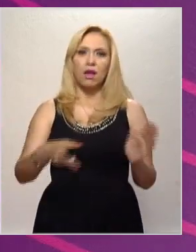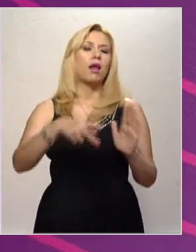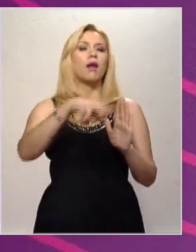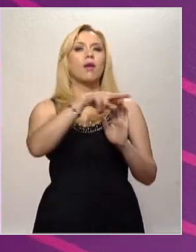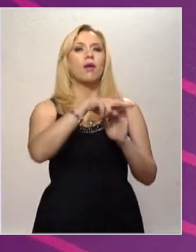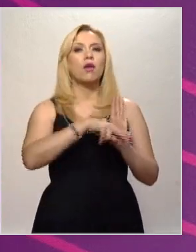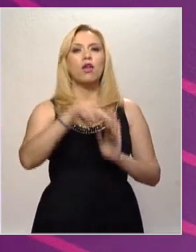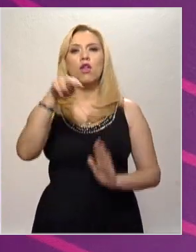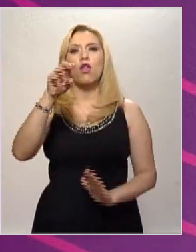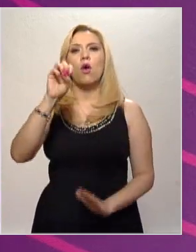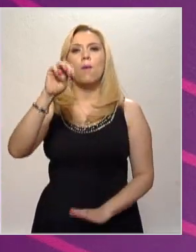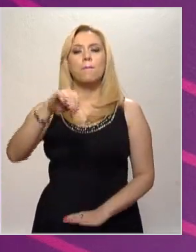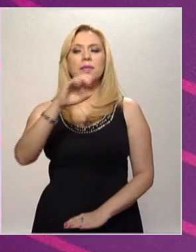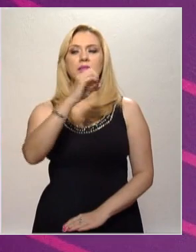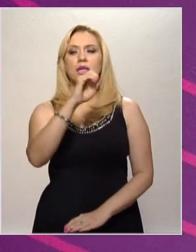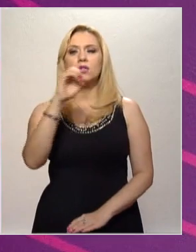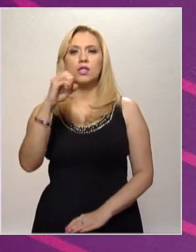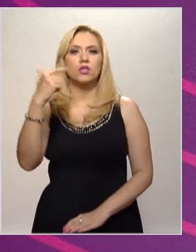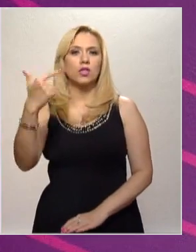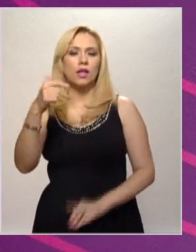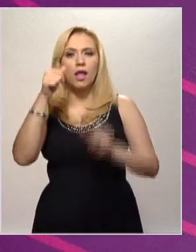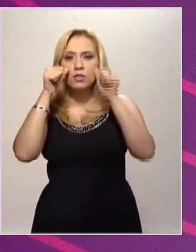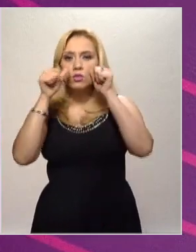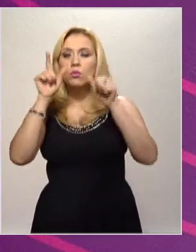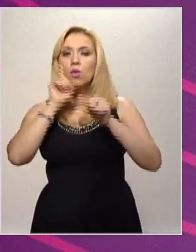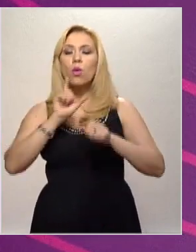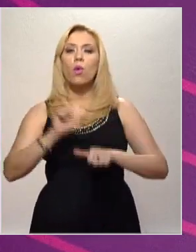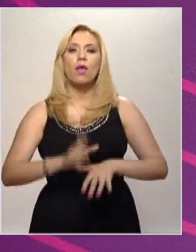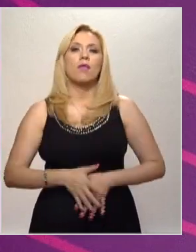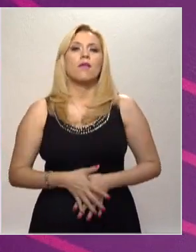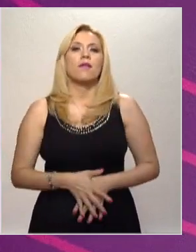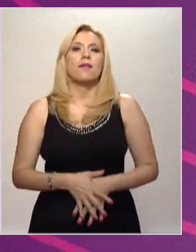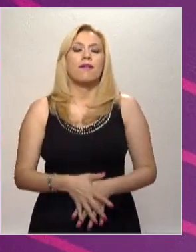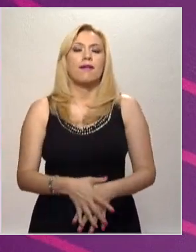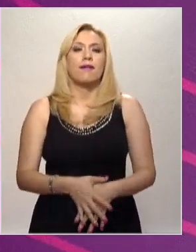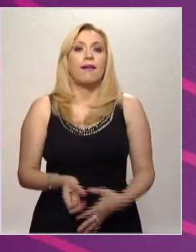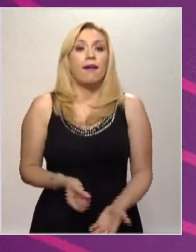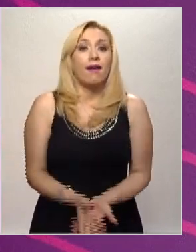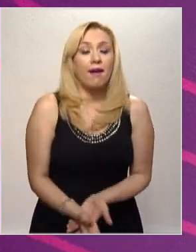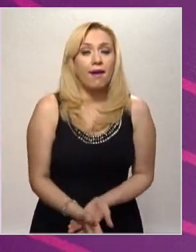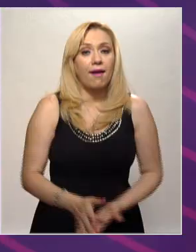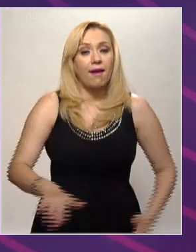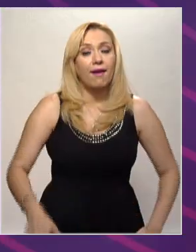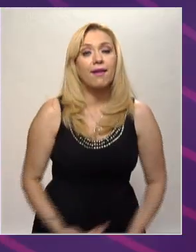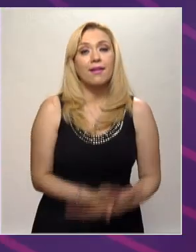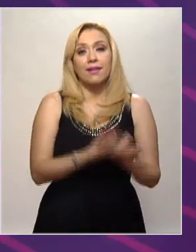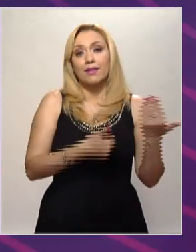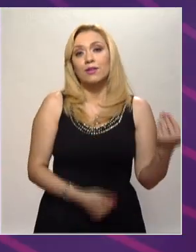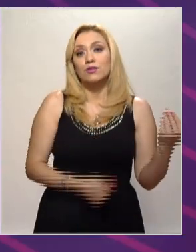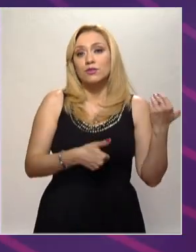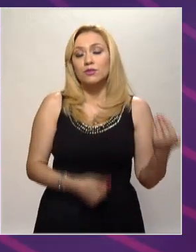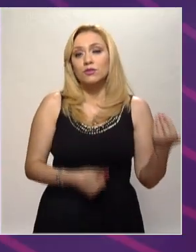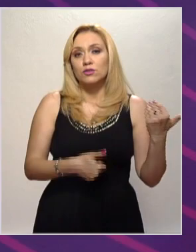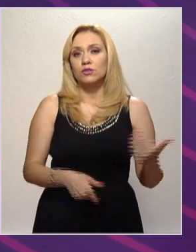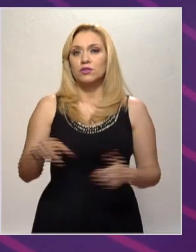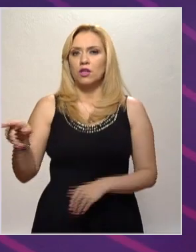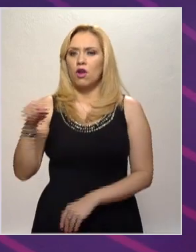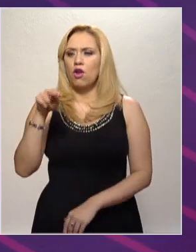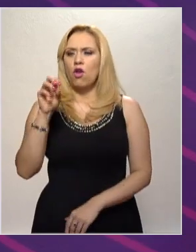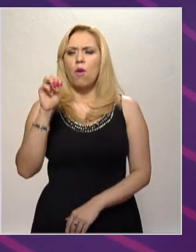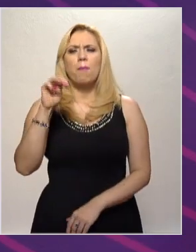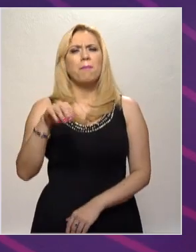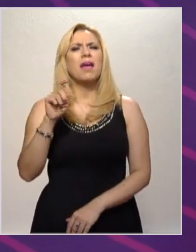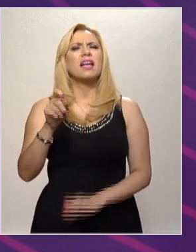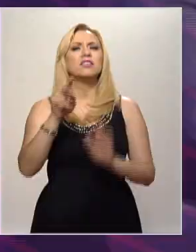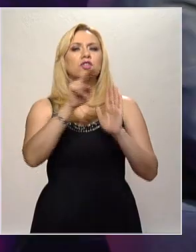la 007, para la atención de la mujer durante el embarazo, parto, puerperio y de las personas recién nacidas. La NOM, digo, para quien nos escucha, es una